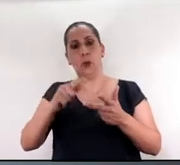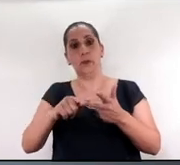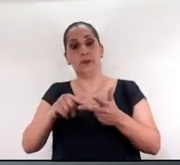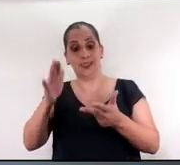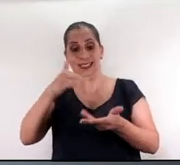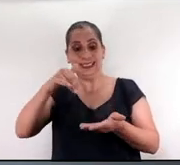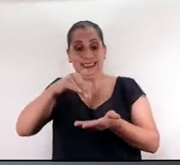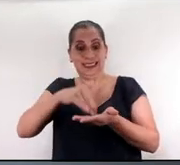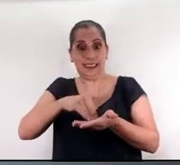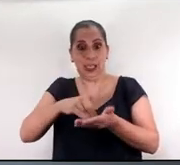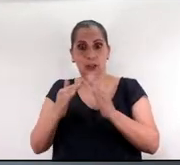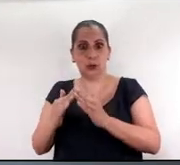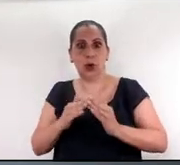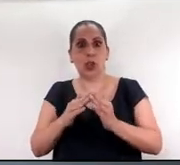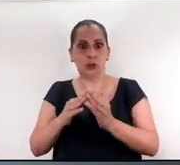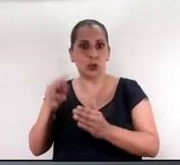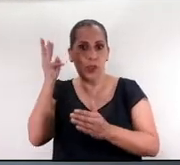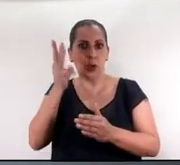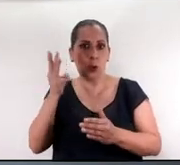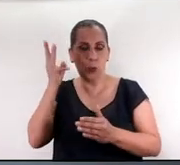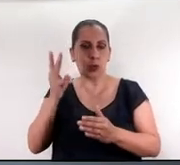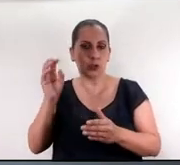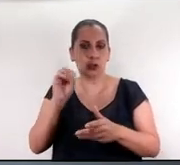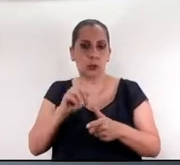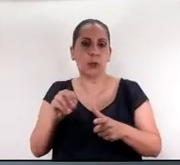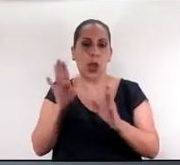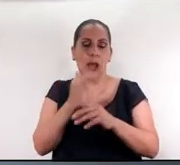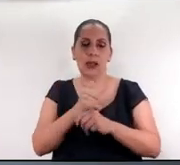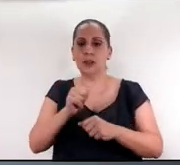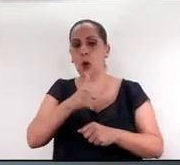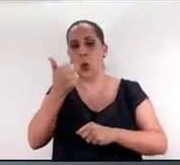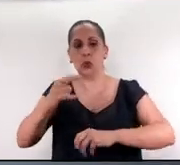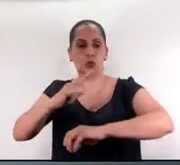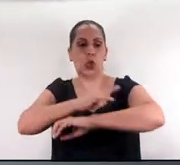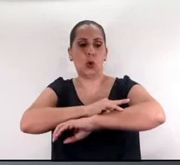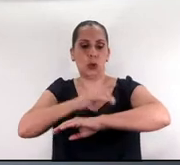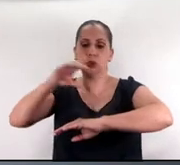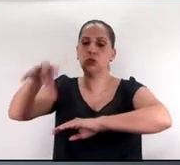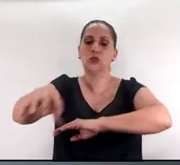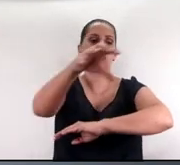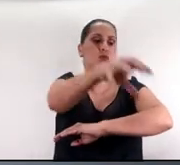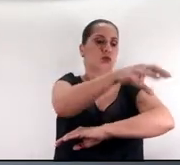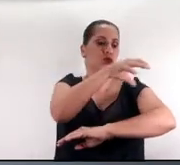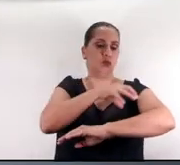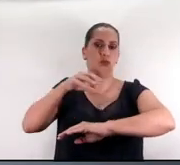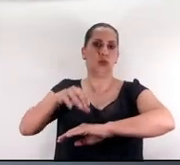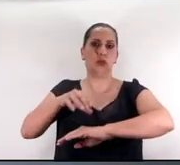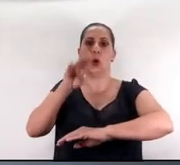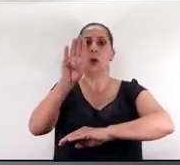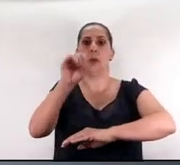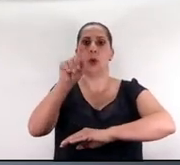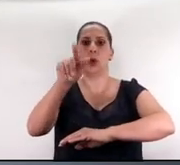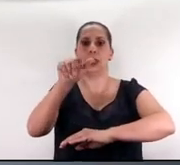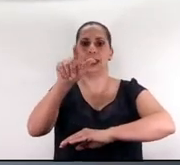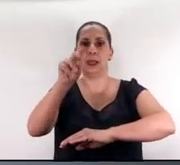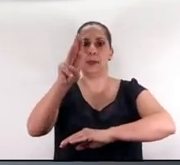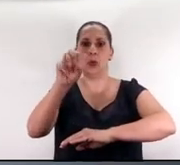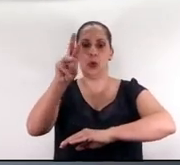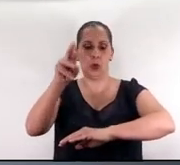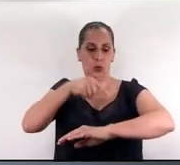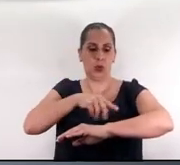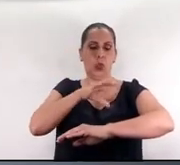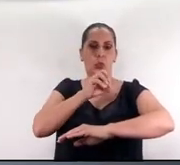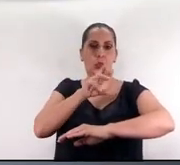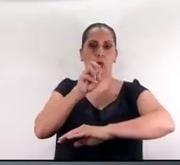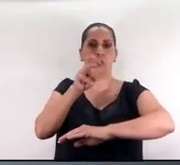de la ciudad, casi prácticamente, pero se crearon otros aeropuertos alternos en Baltimore y en Dulles para que poder